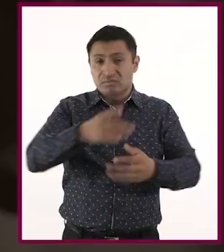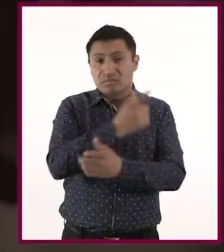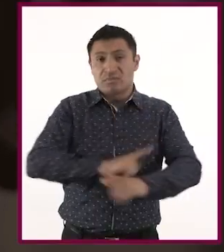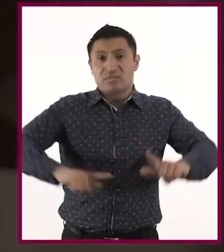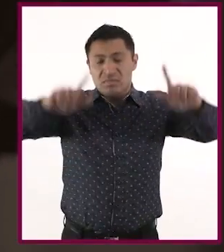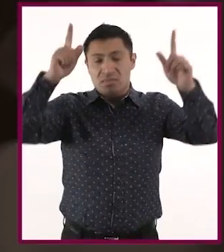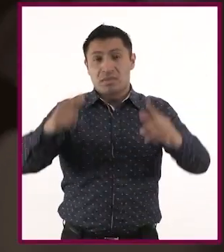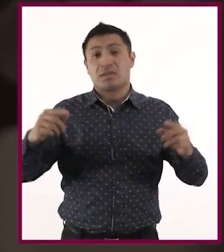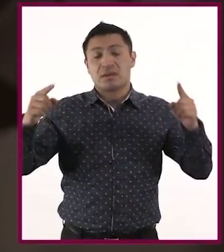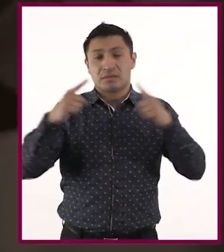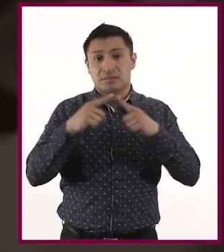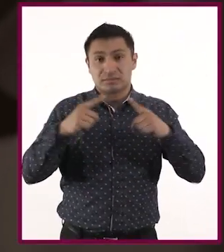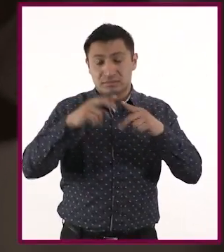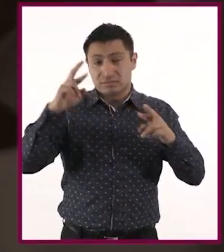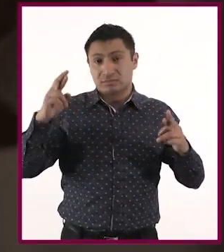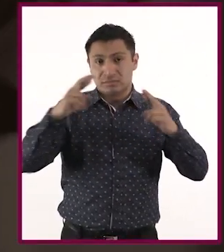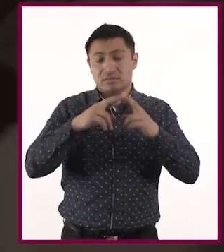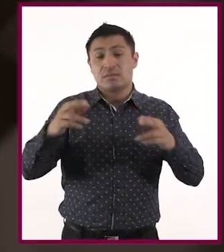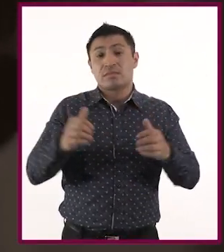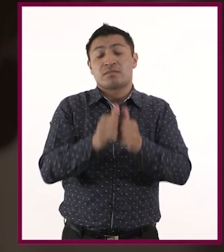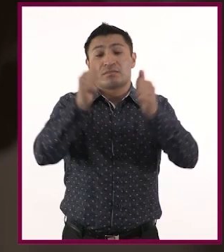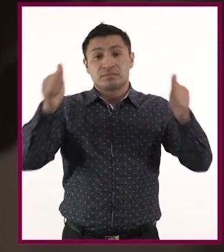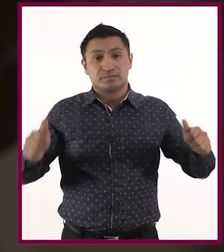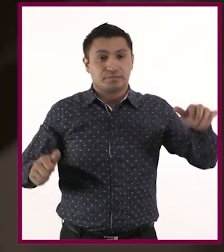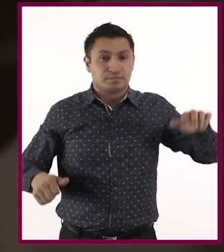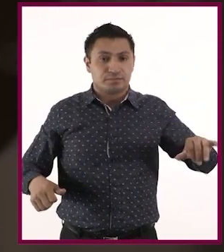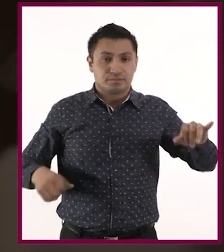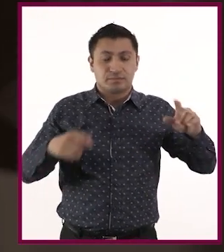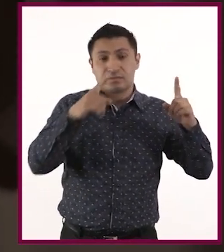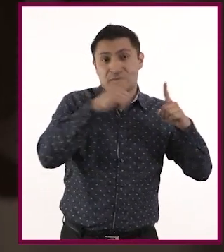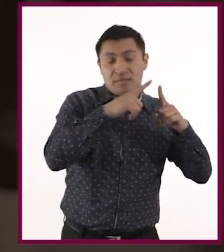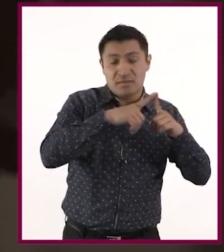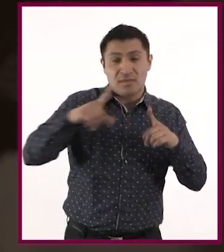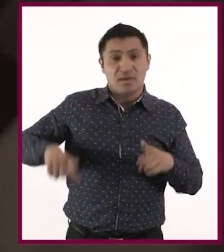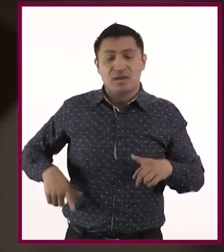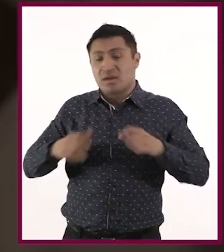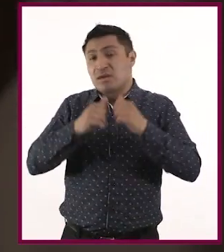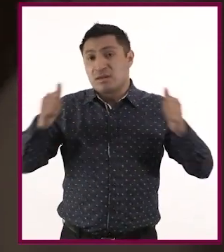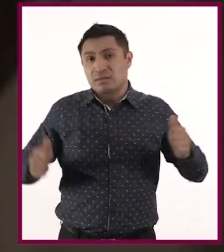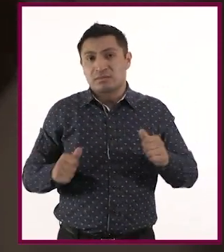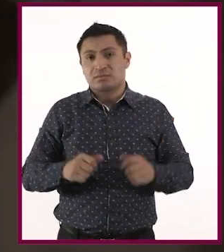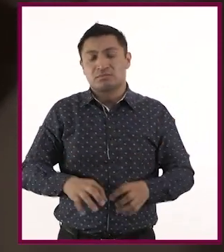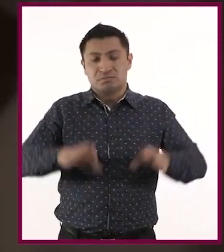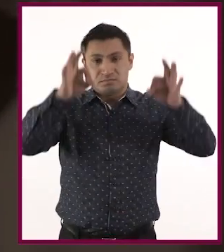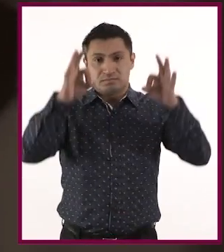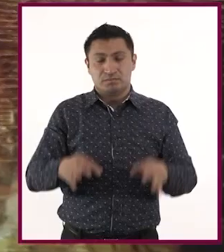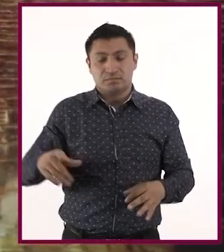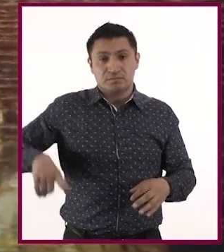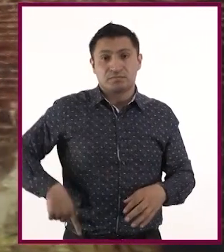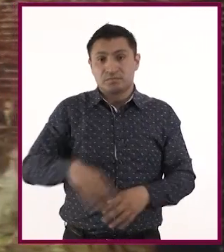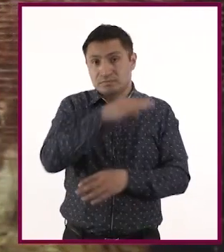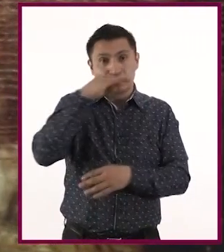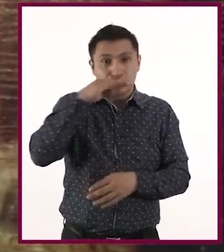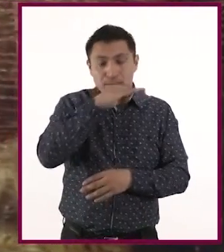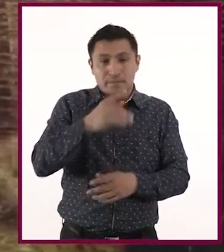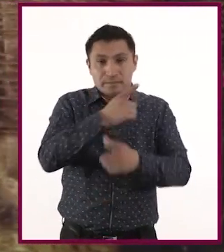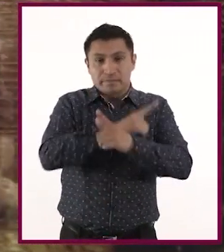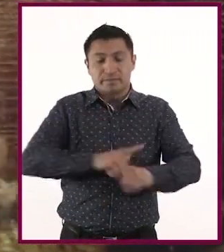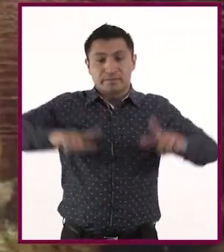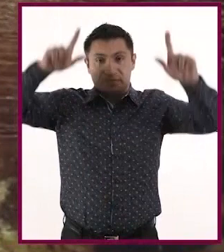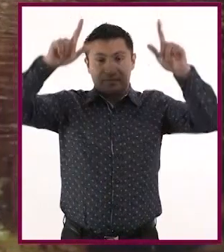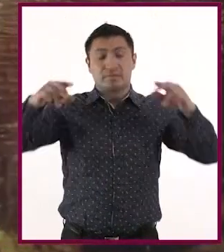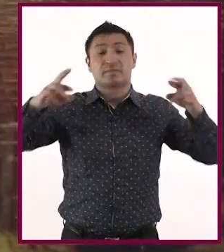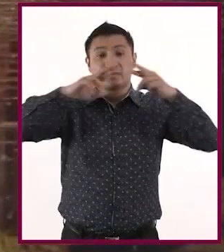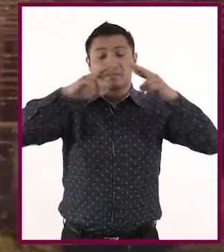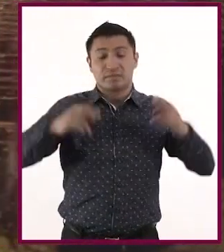creencias, separación del Estado y las iglesias, supremacía y laicismo del Estado, Estado soberano